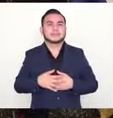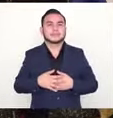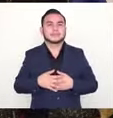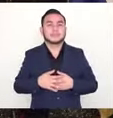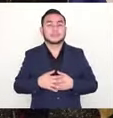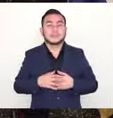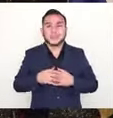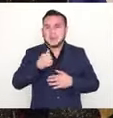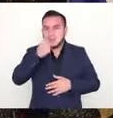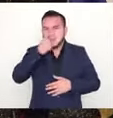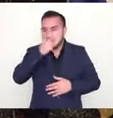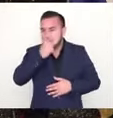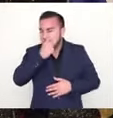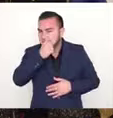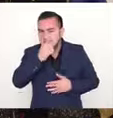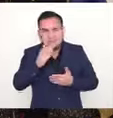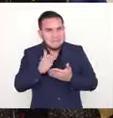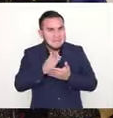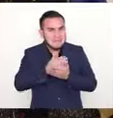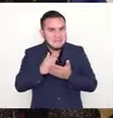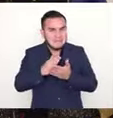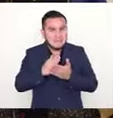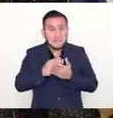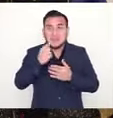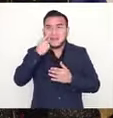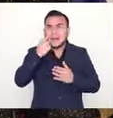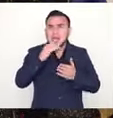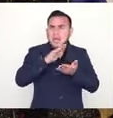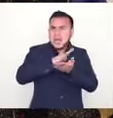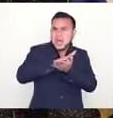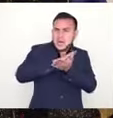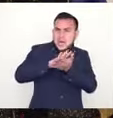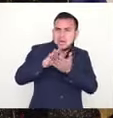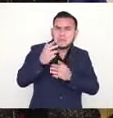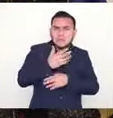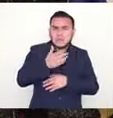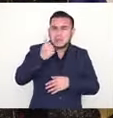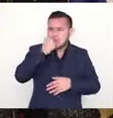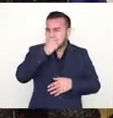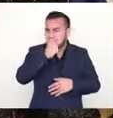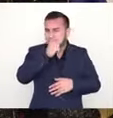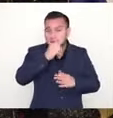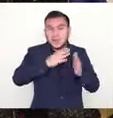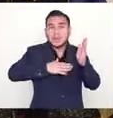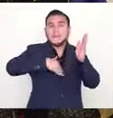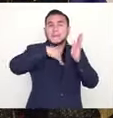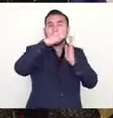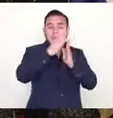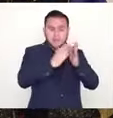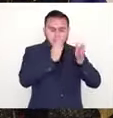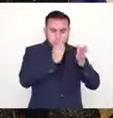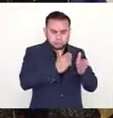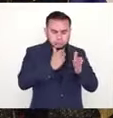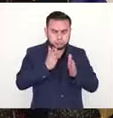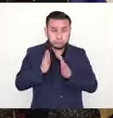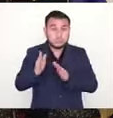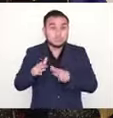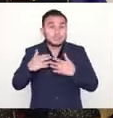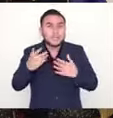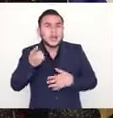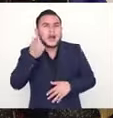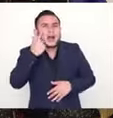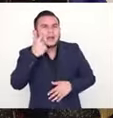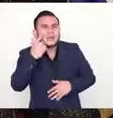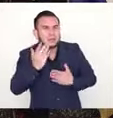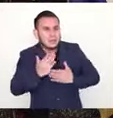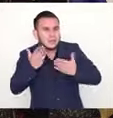droga ustedes van ahora no hay graffiti no hay droga no hay nada todo está pintado ordenado etcétera entonces dónde están los